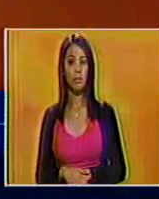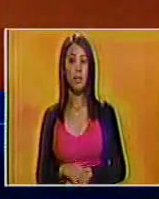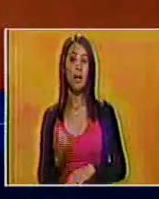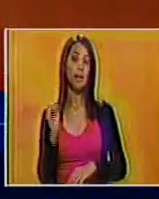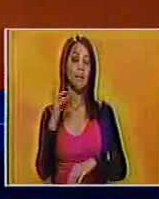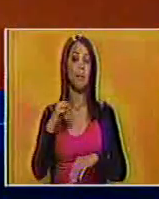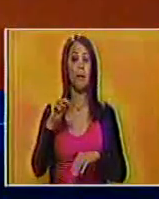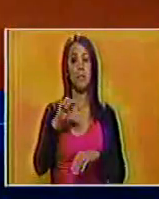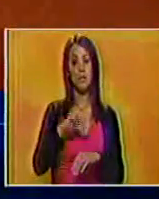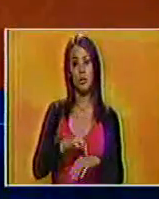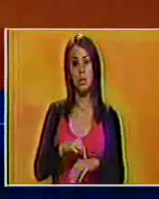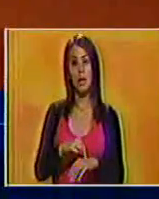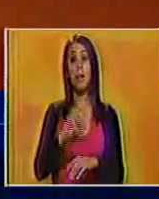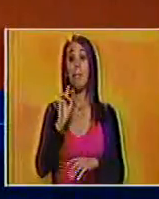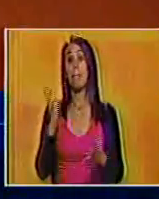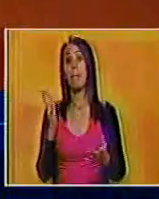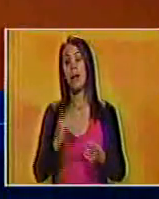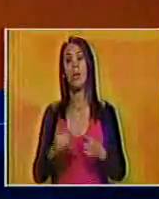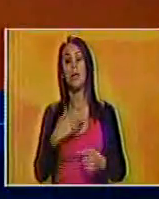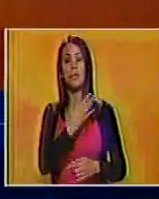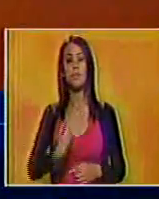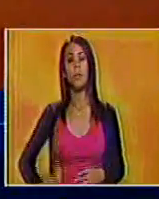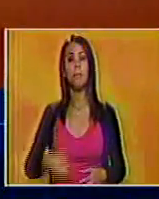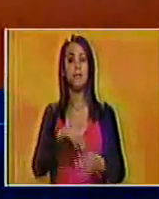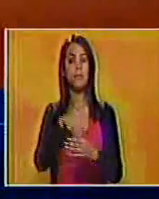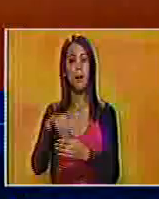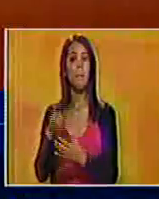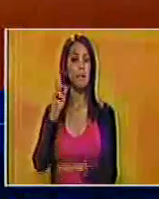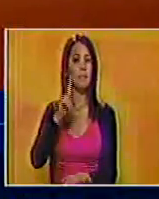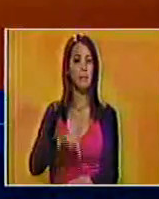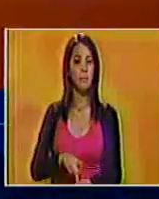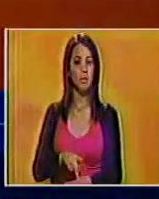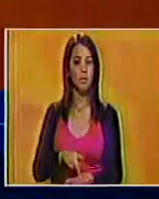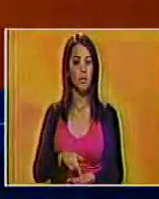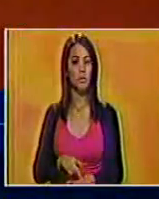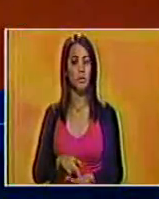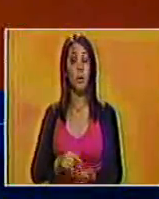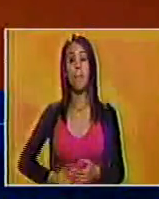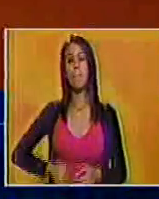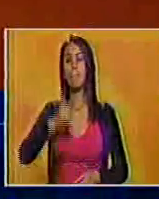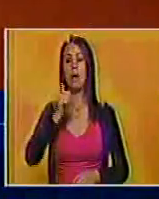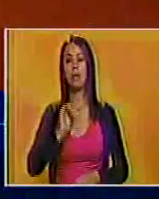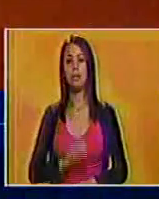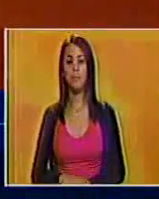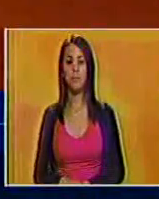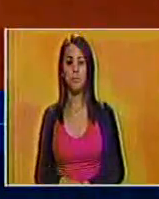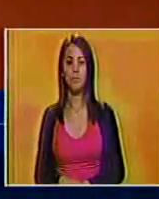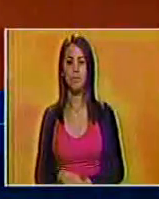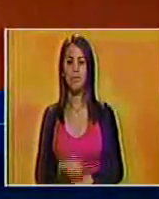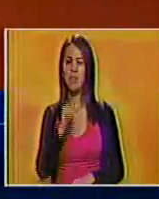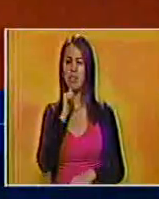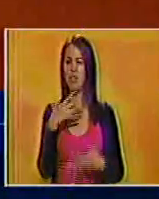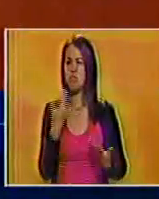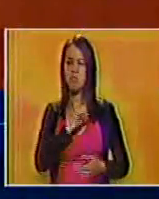Nacional. En elecciones presidenciales, por lo general la participación es aún mayor. Así que, ¿quién dijo miedo?